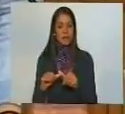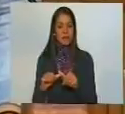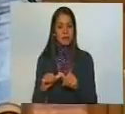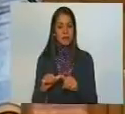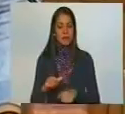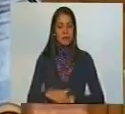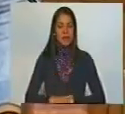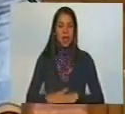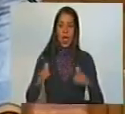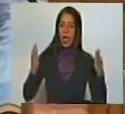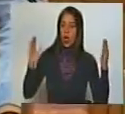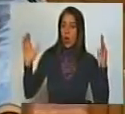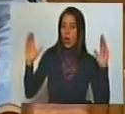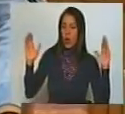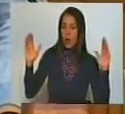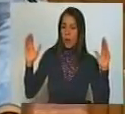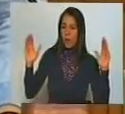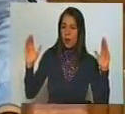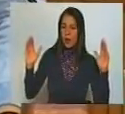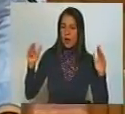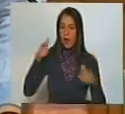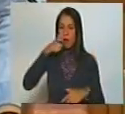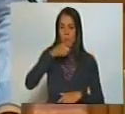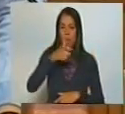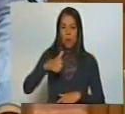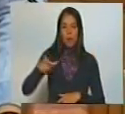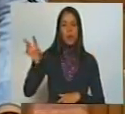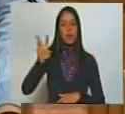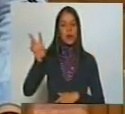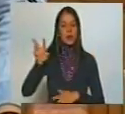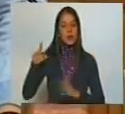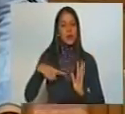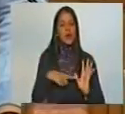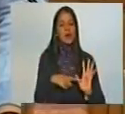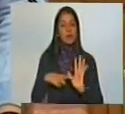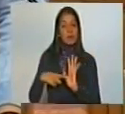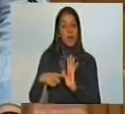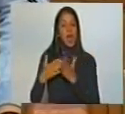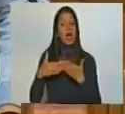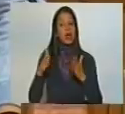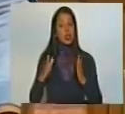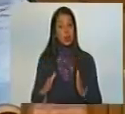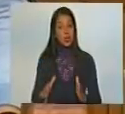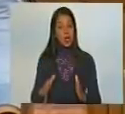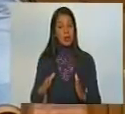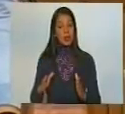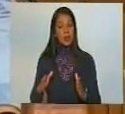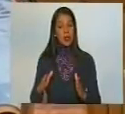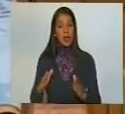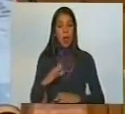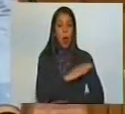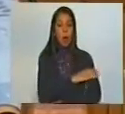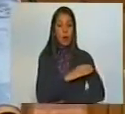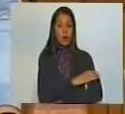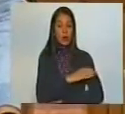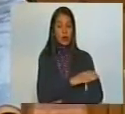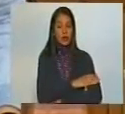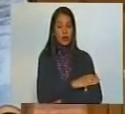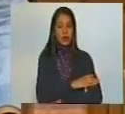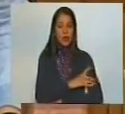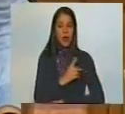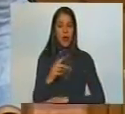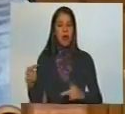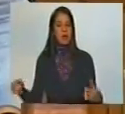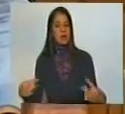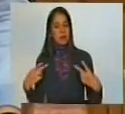una comparación para todo el pueblo venezolano y para los estudiantes que no están de acuerdo a nosotros y que hoy nos